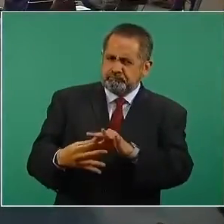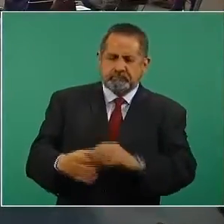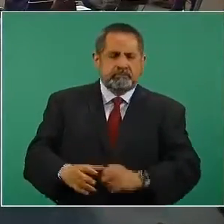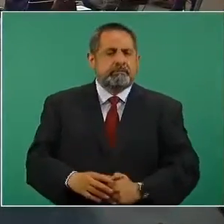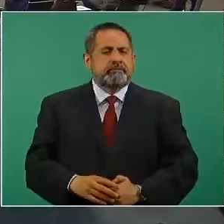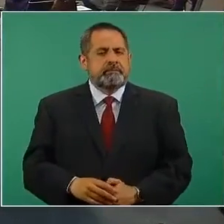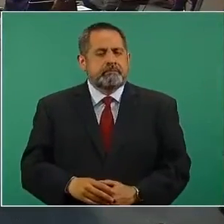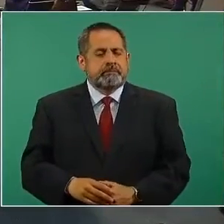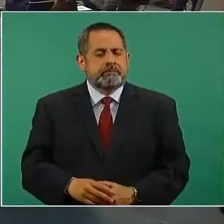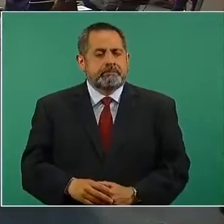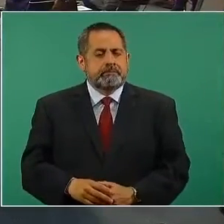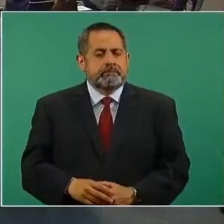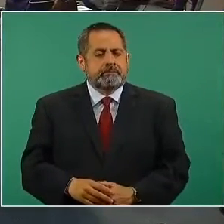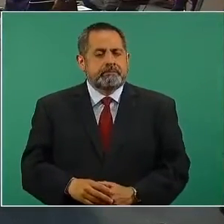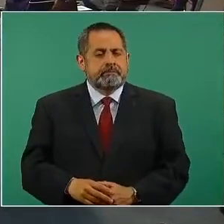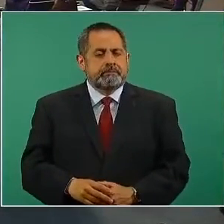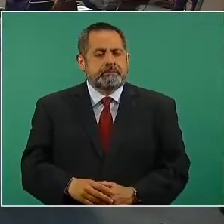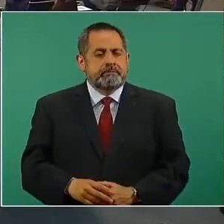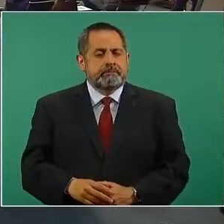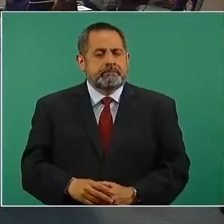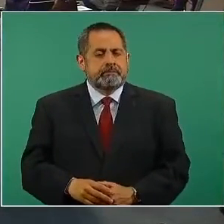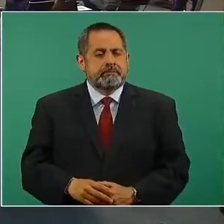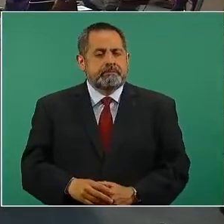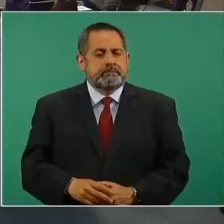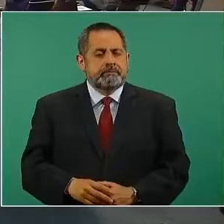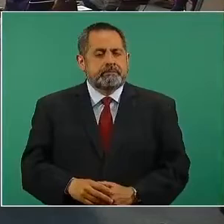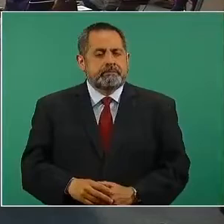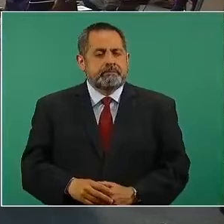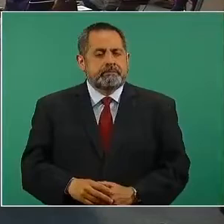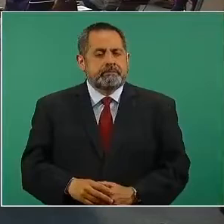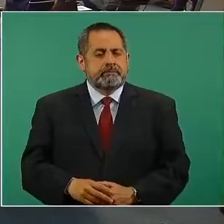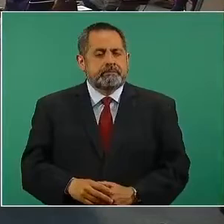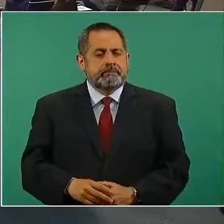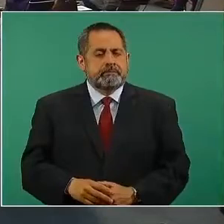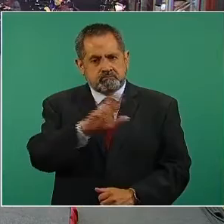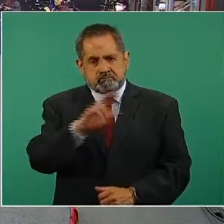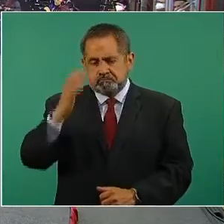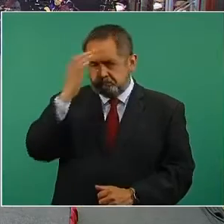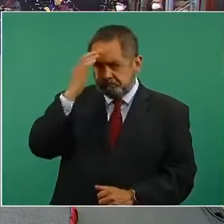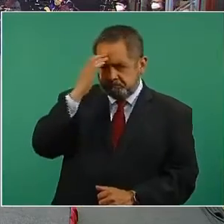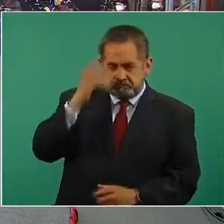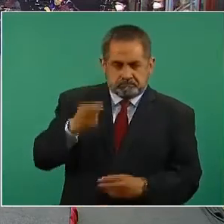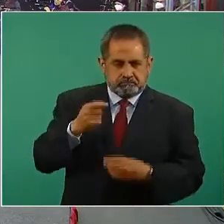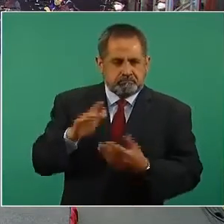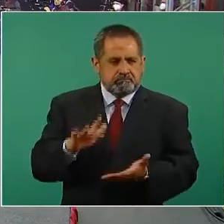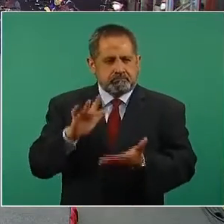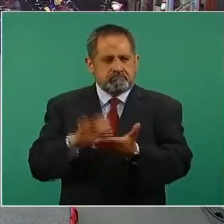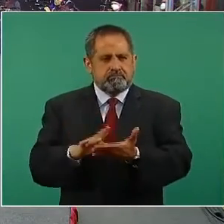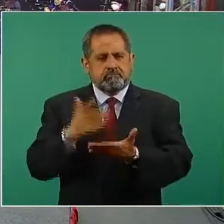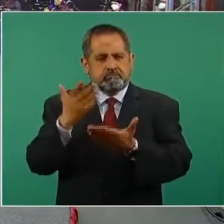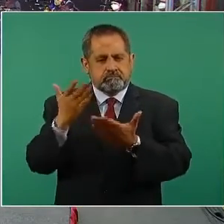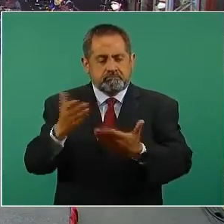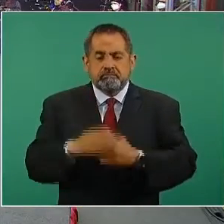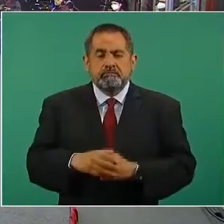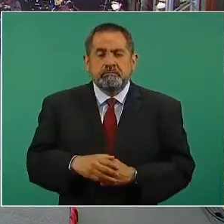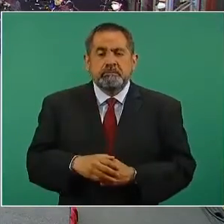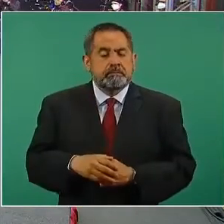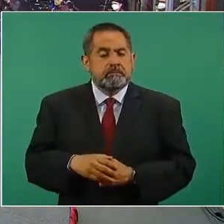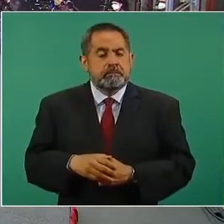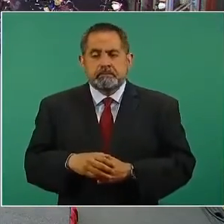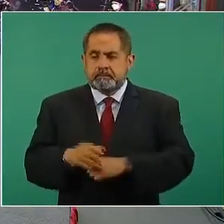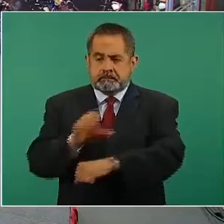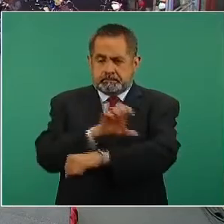Gobierno de México. Bueno, primero que nada quiero reconocer y agradecer la gran coordinación que